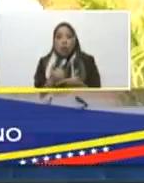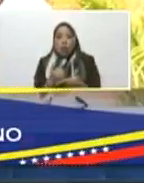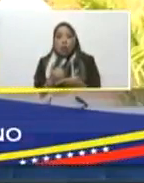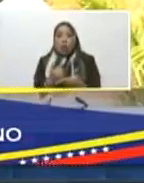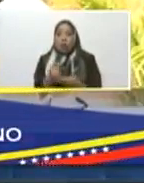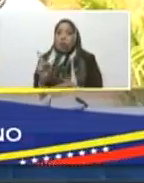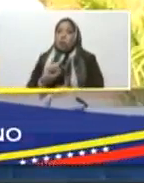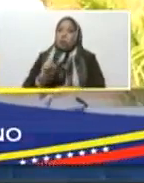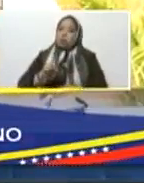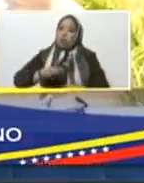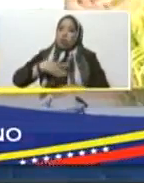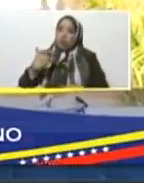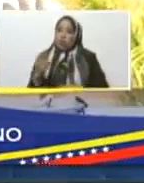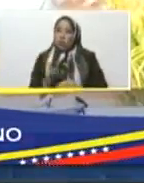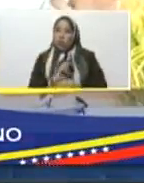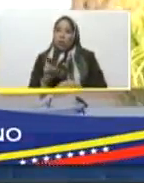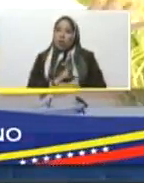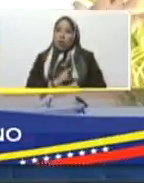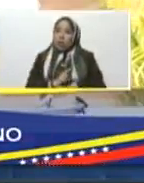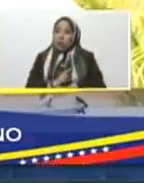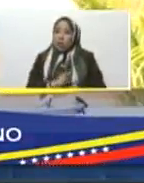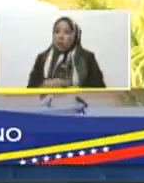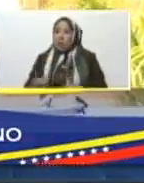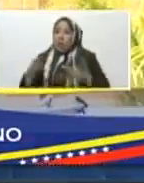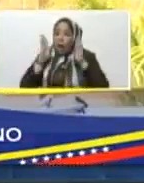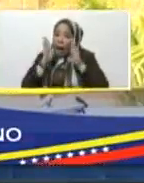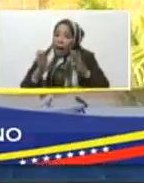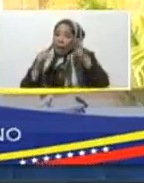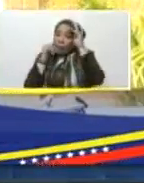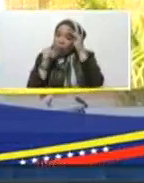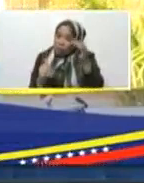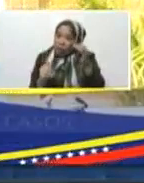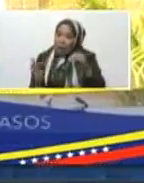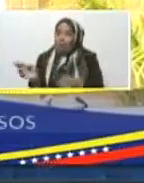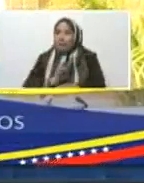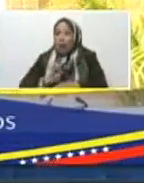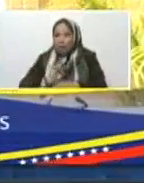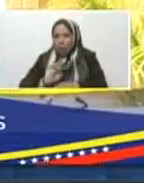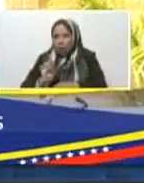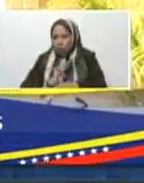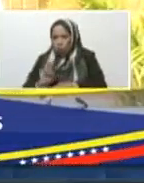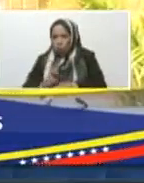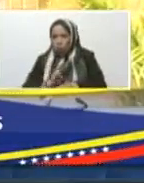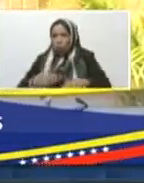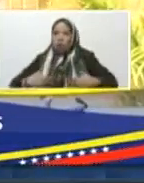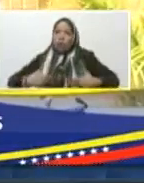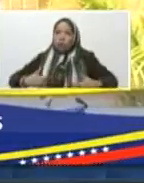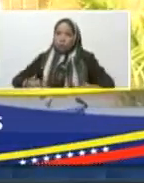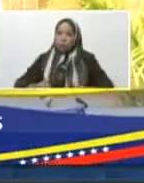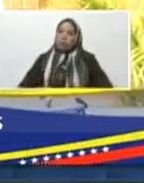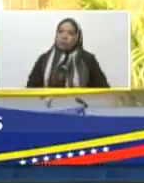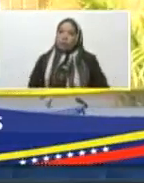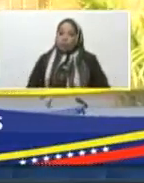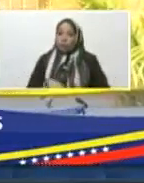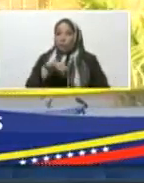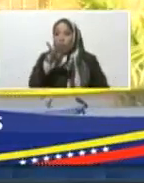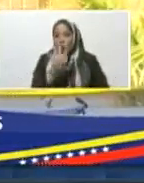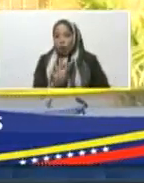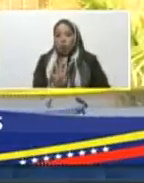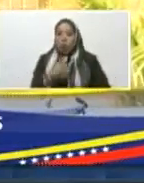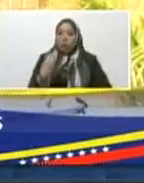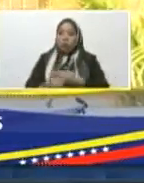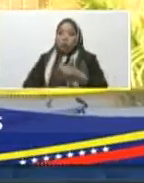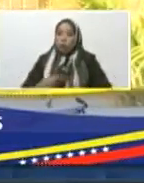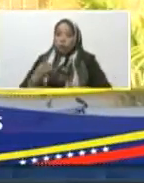Eso no amerita retardo, amerita atención priorizada. Correcto. Me parece muy bien esas 4 clasificaciones.